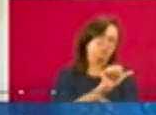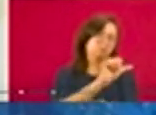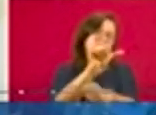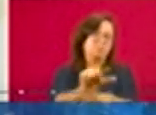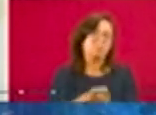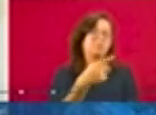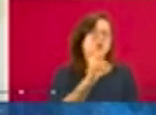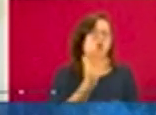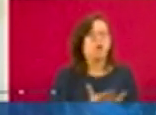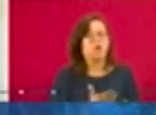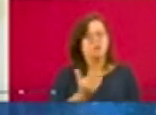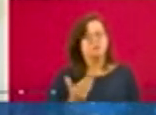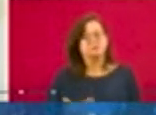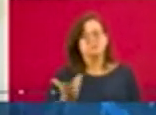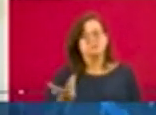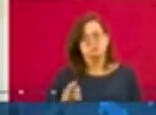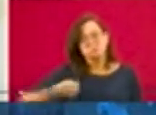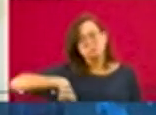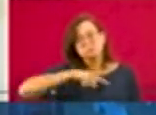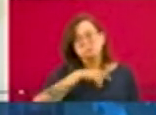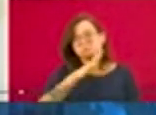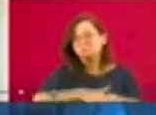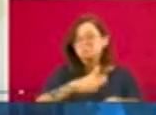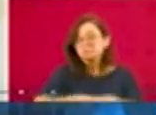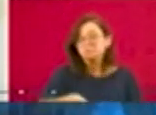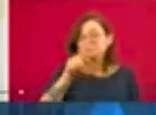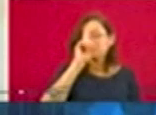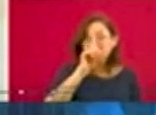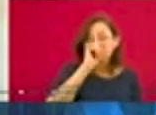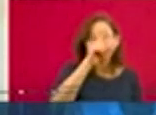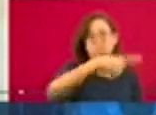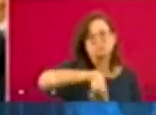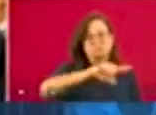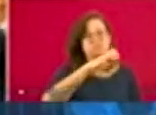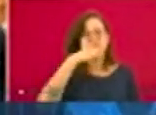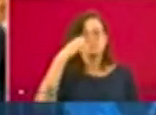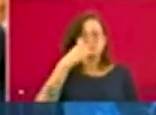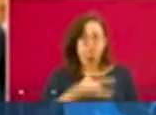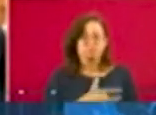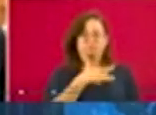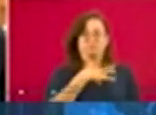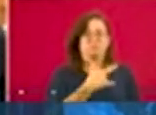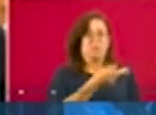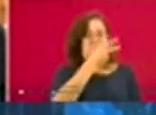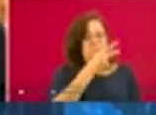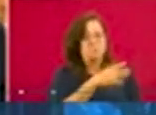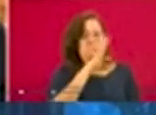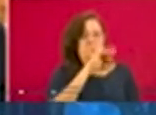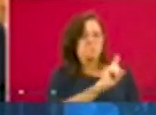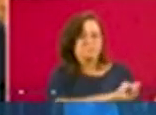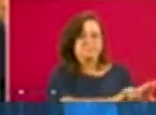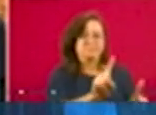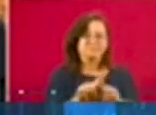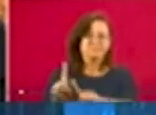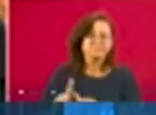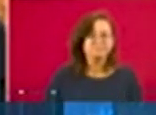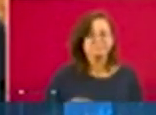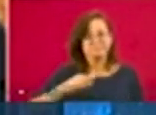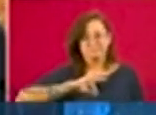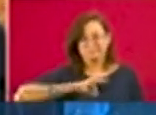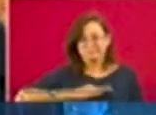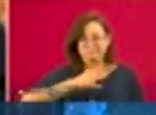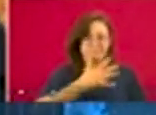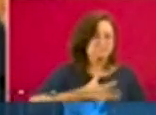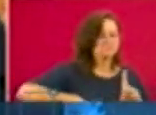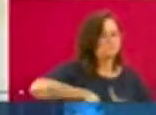fin, pues yo espero que salga muy bien y seguiremos hablando como siempre, Esteban, ¿te parece? Con todo gusto, nos mantenemos en contacto para que tu auditorio esté